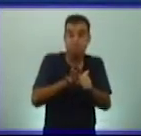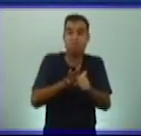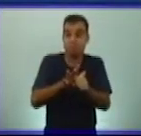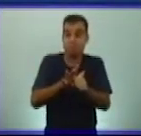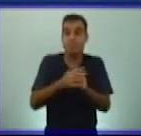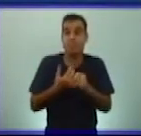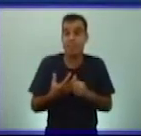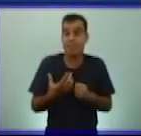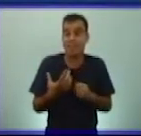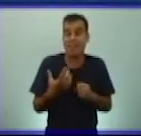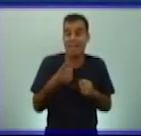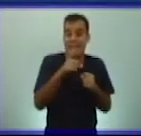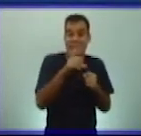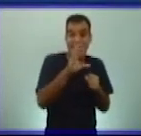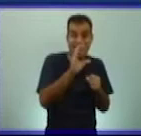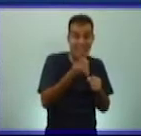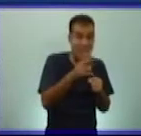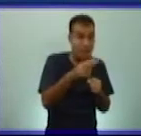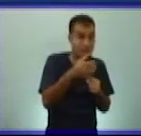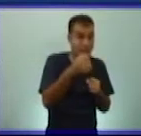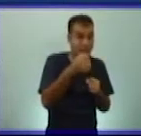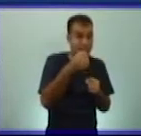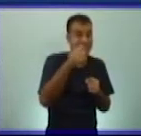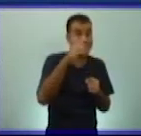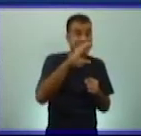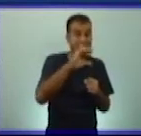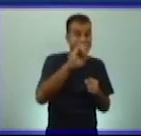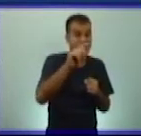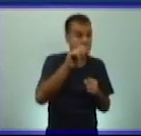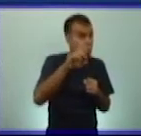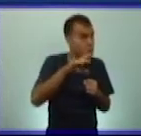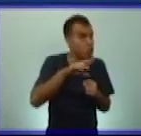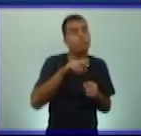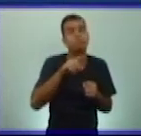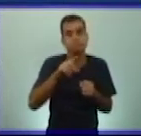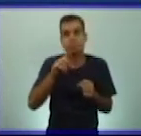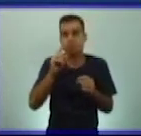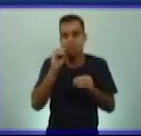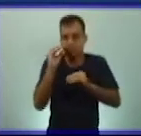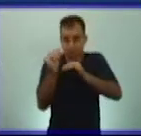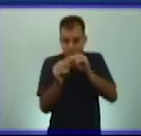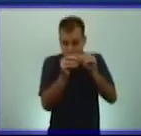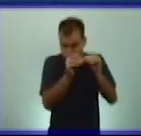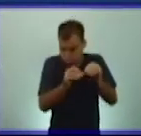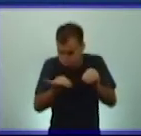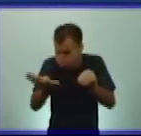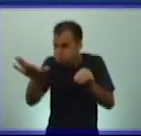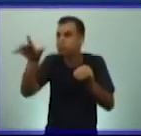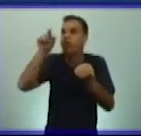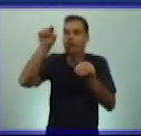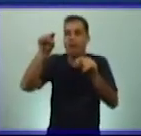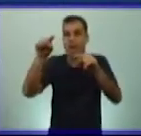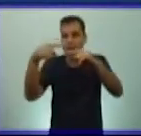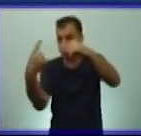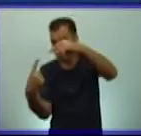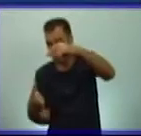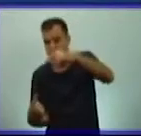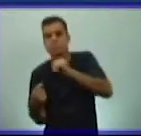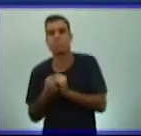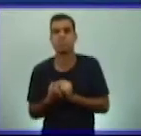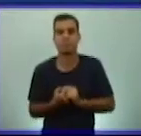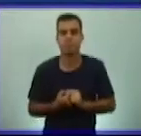localizada en el capacitor, se va transfiriendo a el enrollado, energía